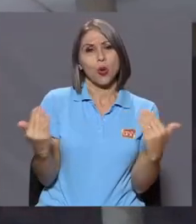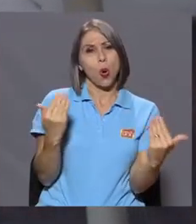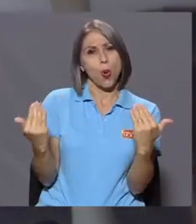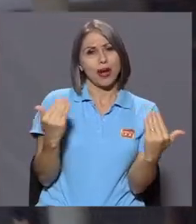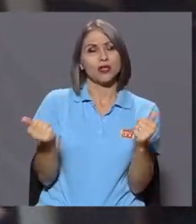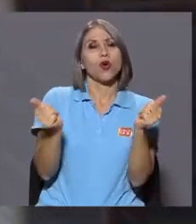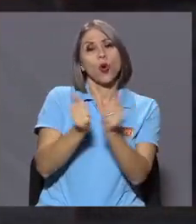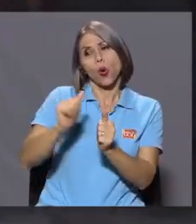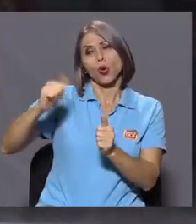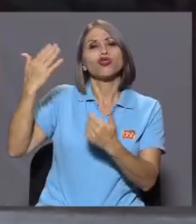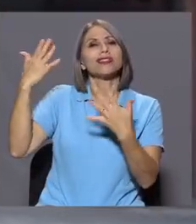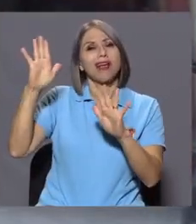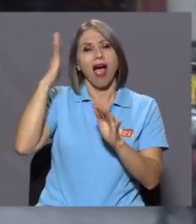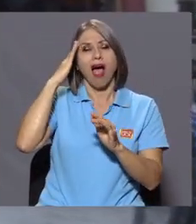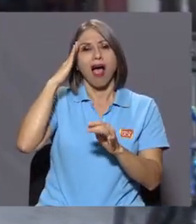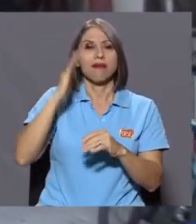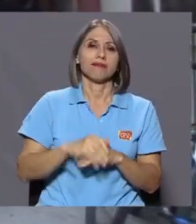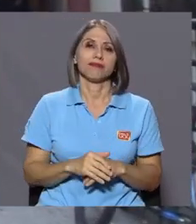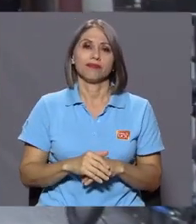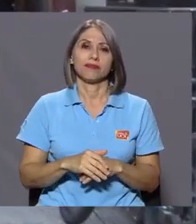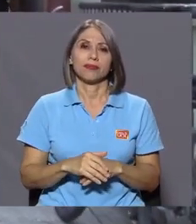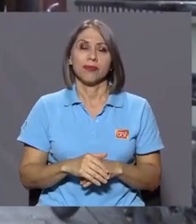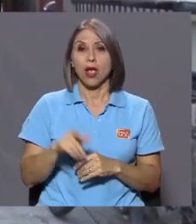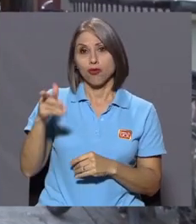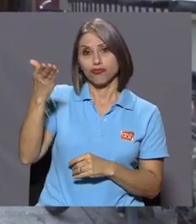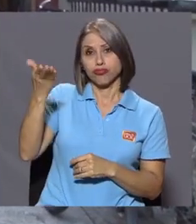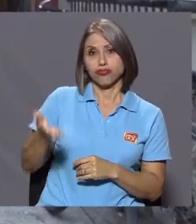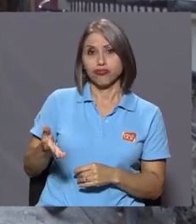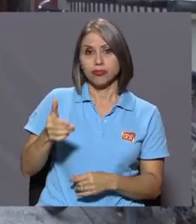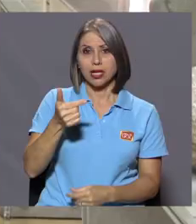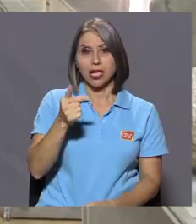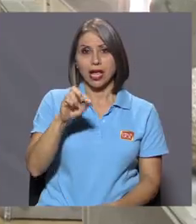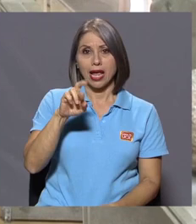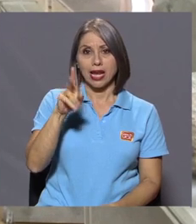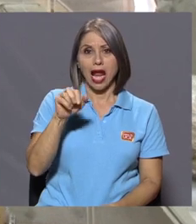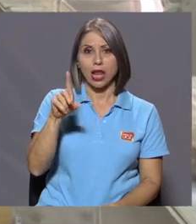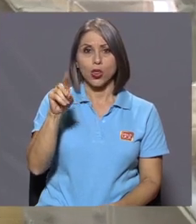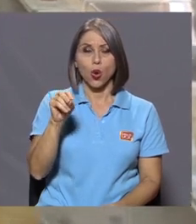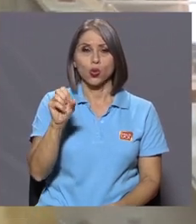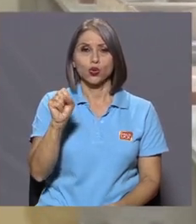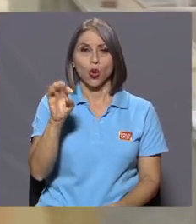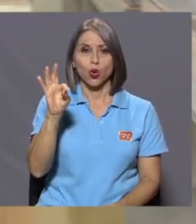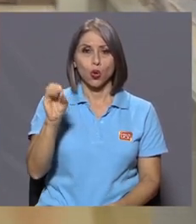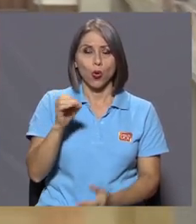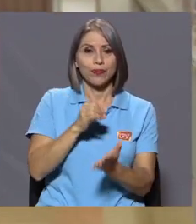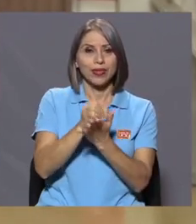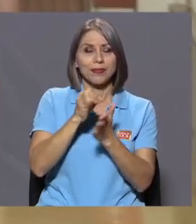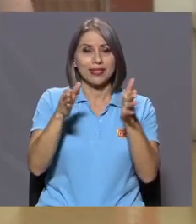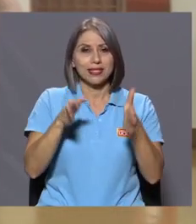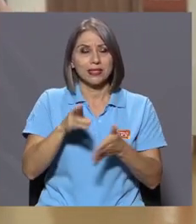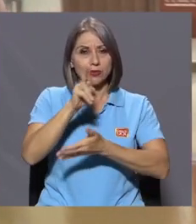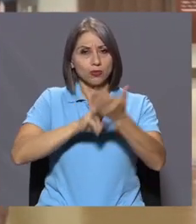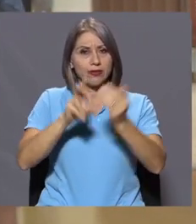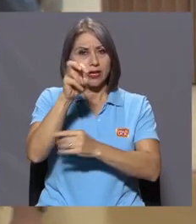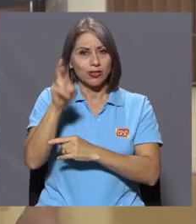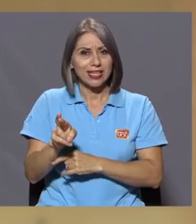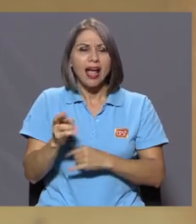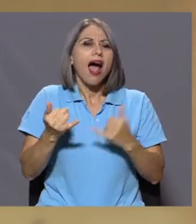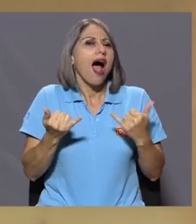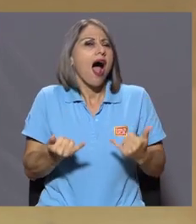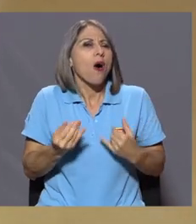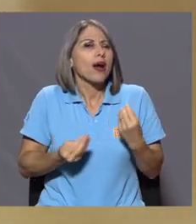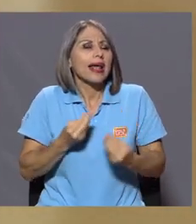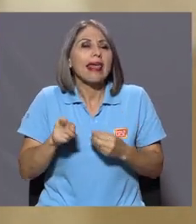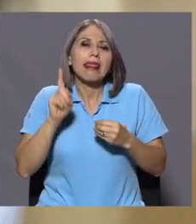simplemente con esos que ya conocemos. De acuerdo con Gerardo Soto, investigador de la Universidad de Costa Rica, ahora